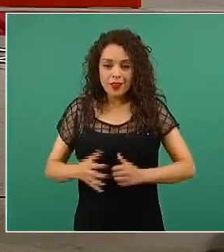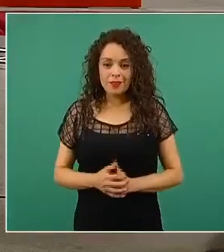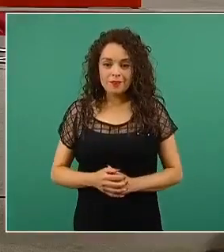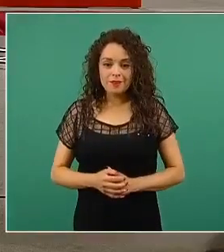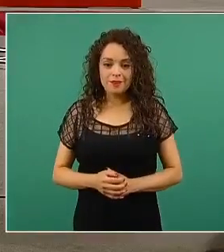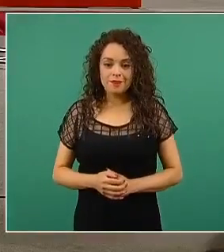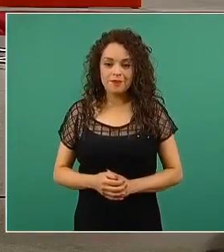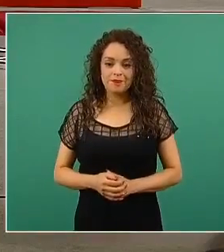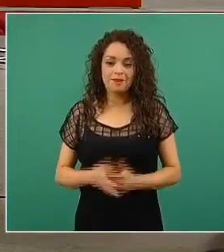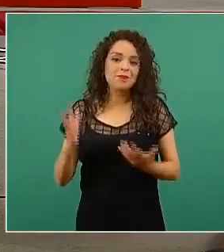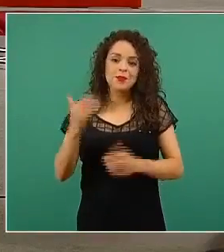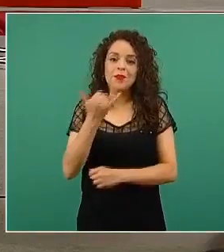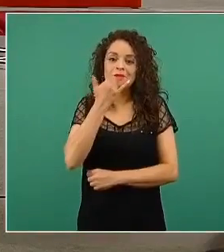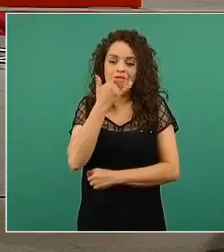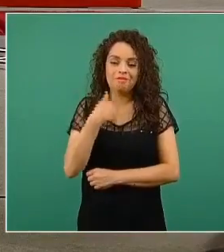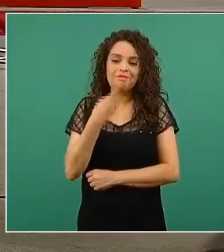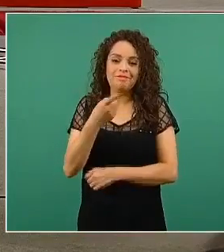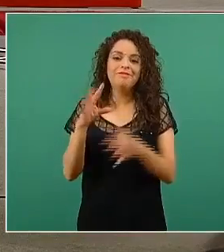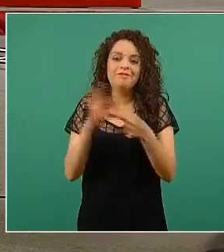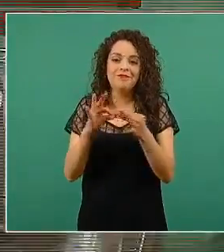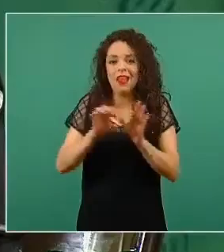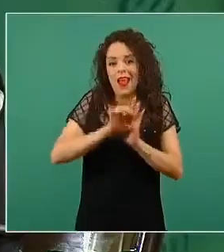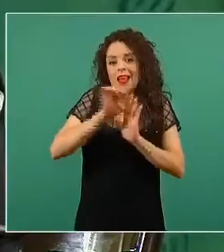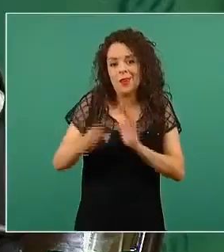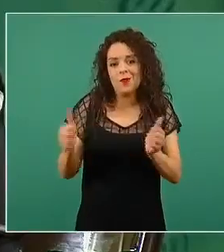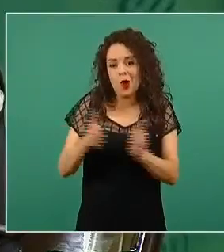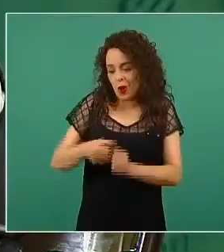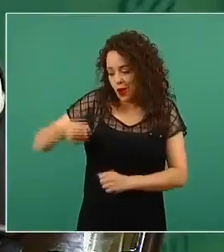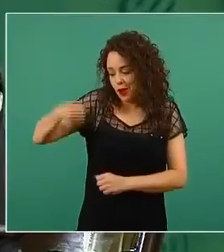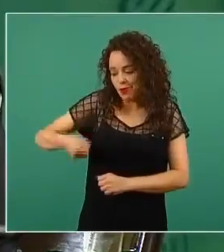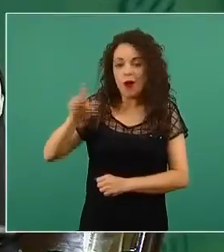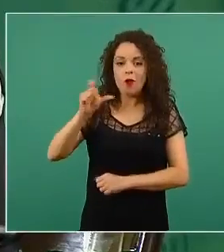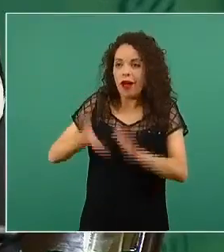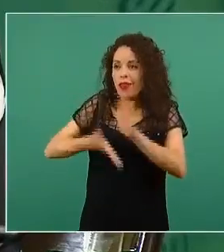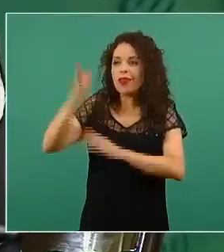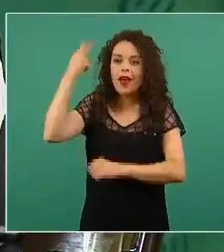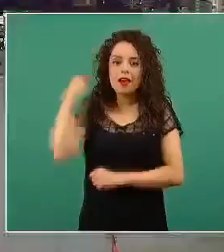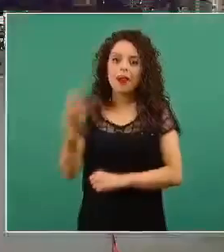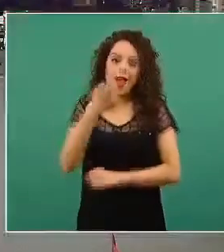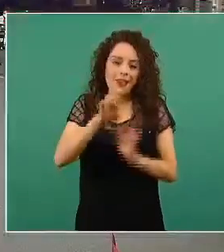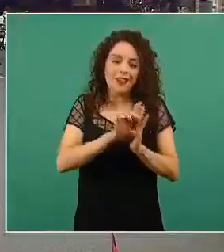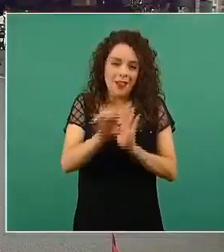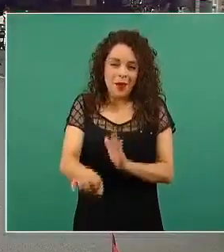permiten hacer esta analogía con una maleta cuando uno se va de viaje.